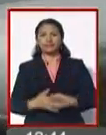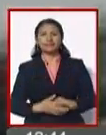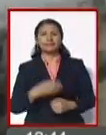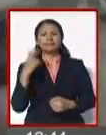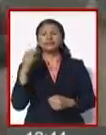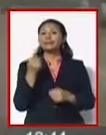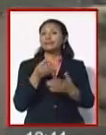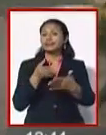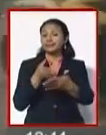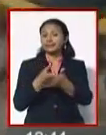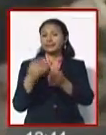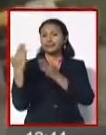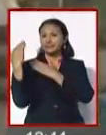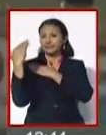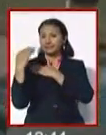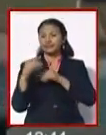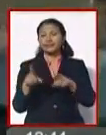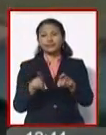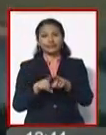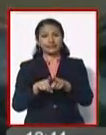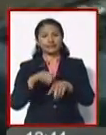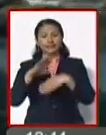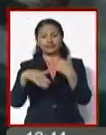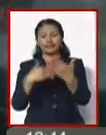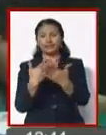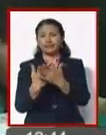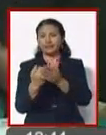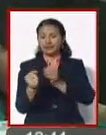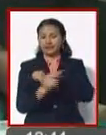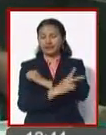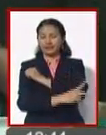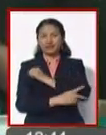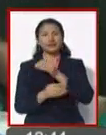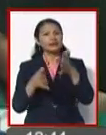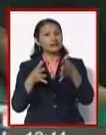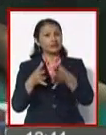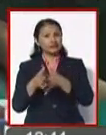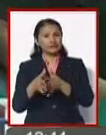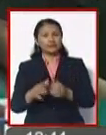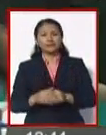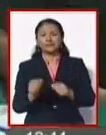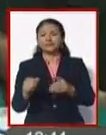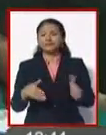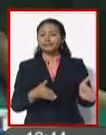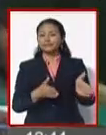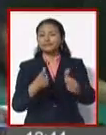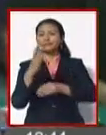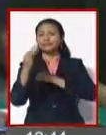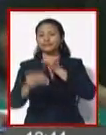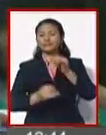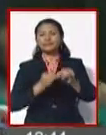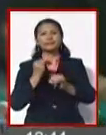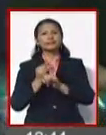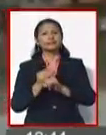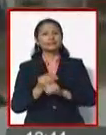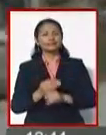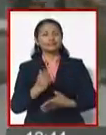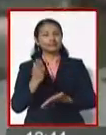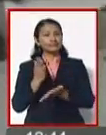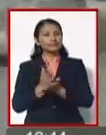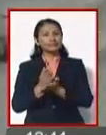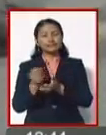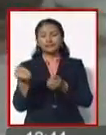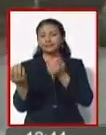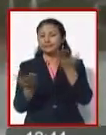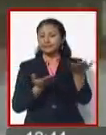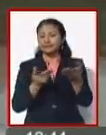que no solo están afectando a Santa Cruz, sino también a todo el país. Están bloqueando una ruta internacional, interfiriendo con